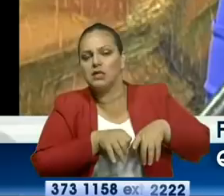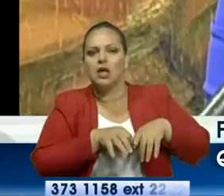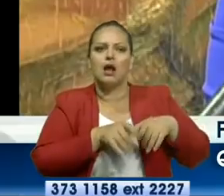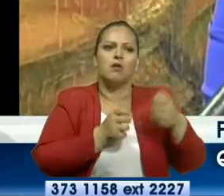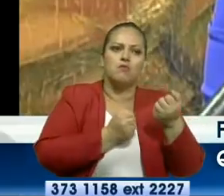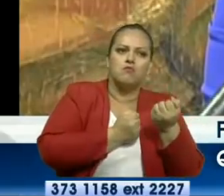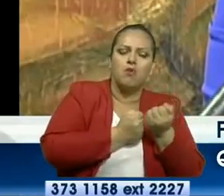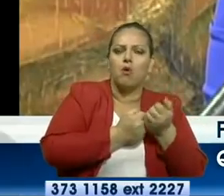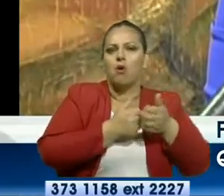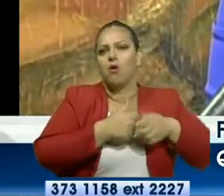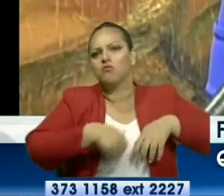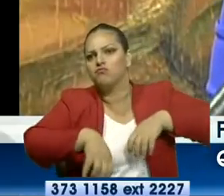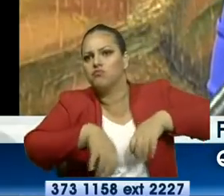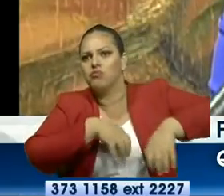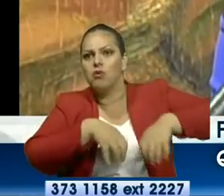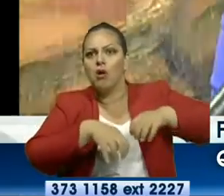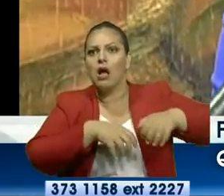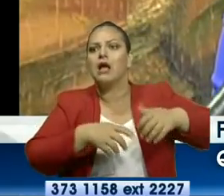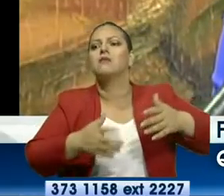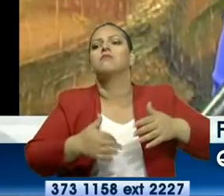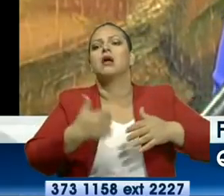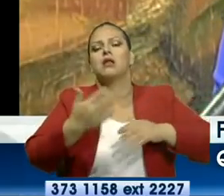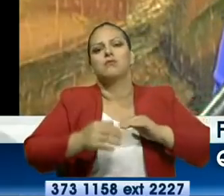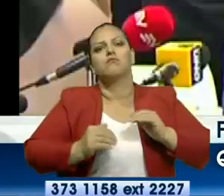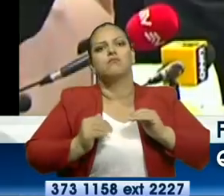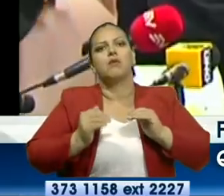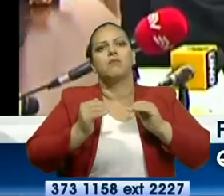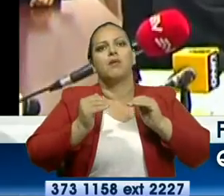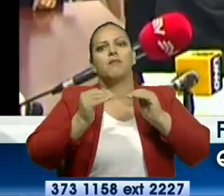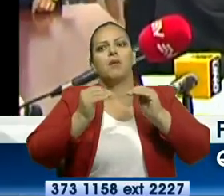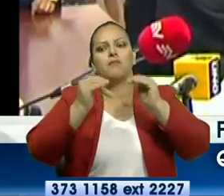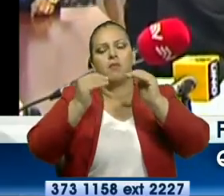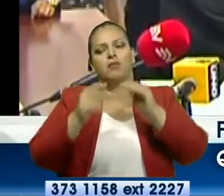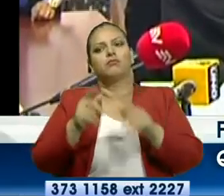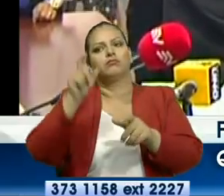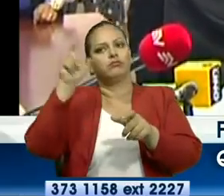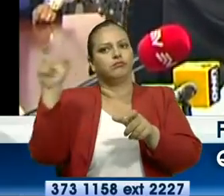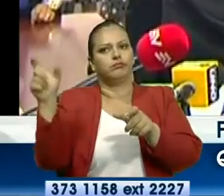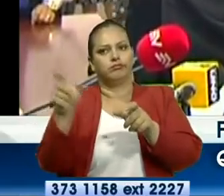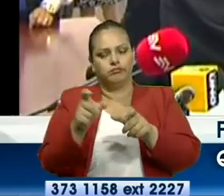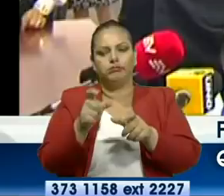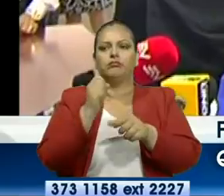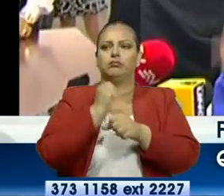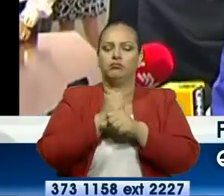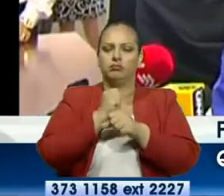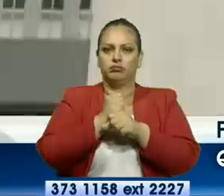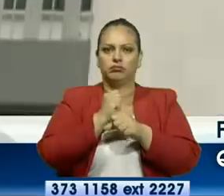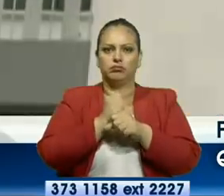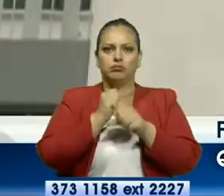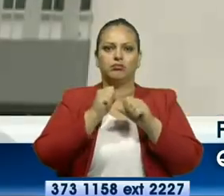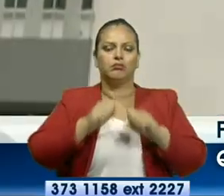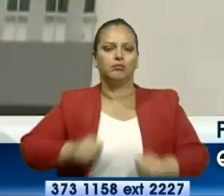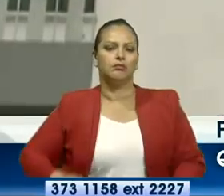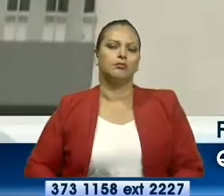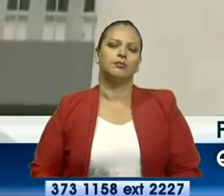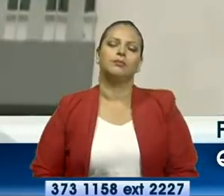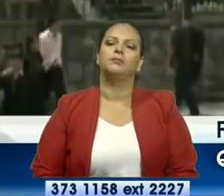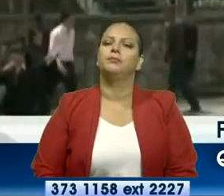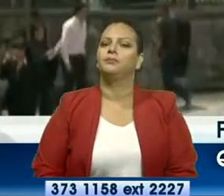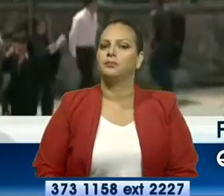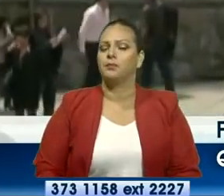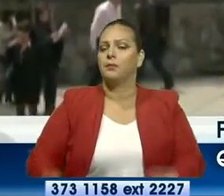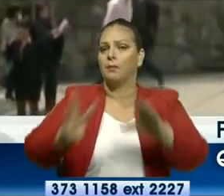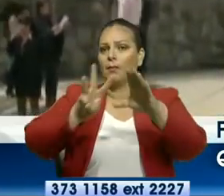teníamos 280 participantes de la provincia del Guayas. Dijo que desconocía el contenido de un informe de Contraloría que